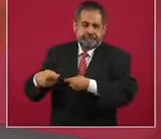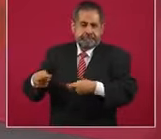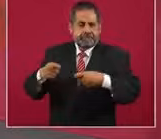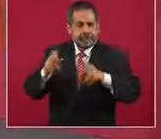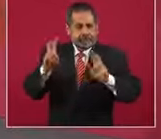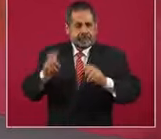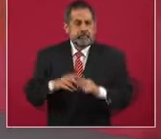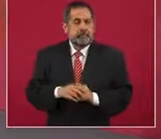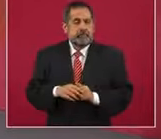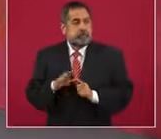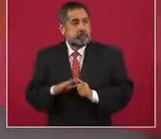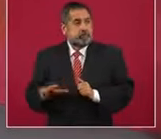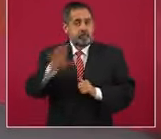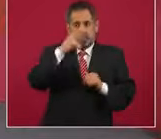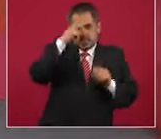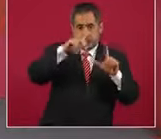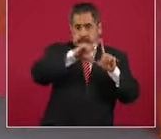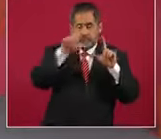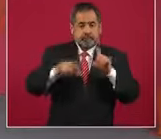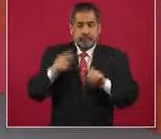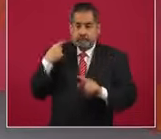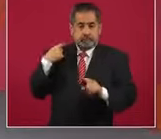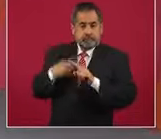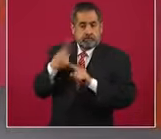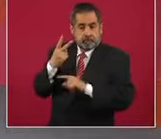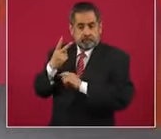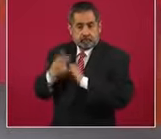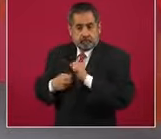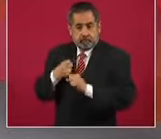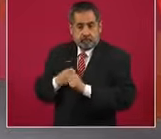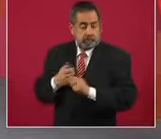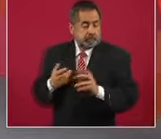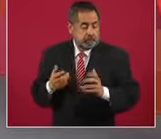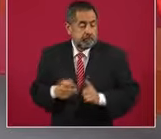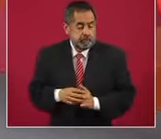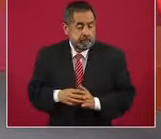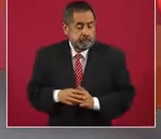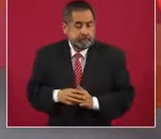en el país en 2 años.